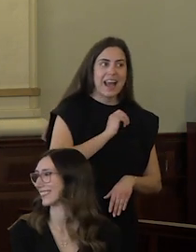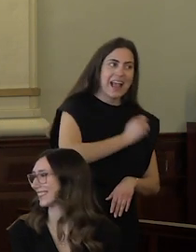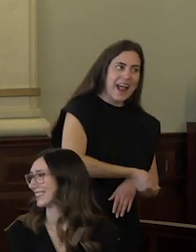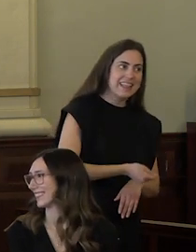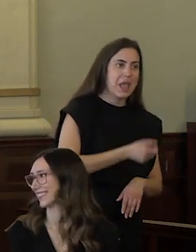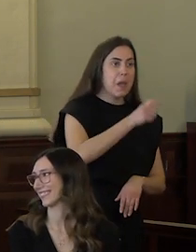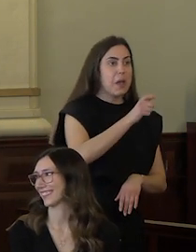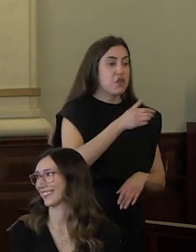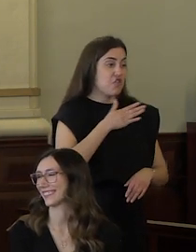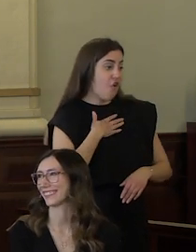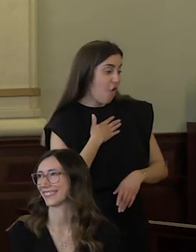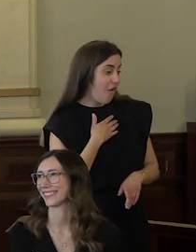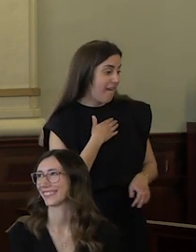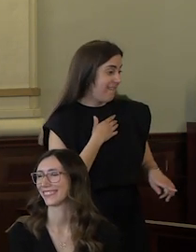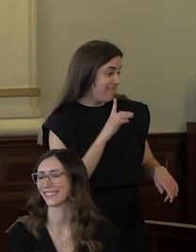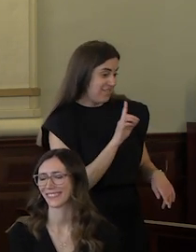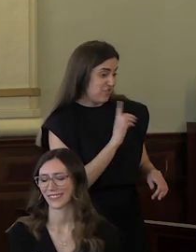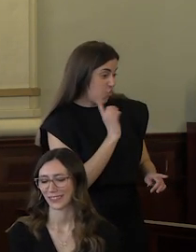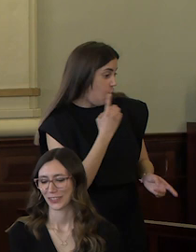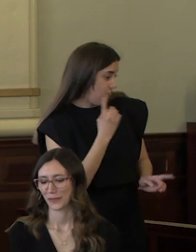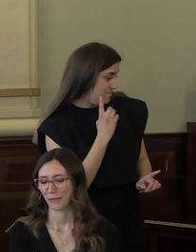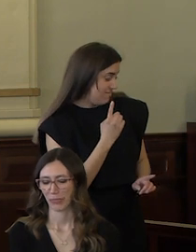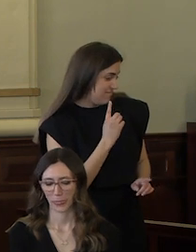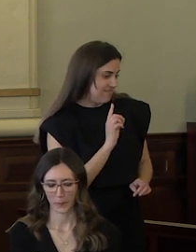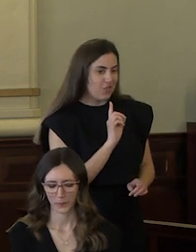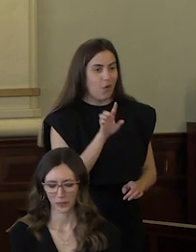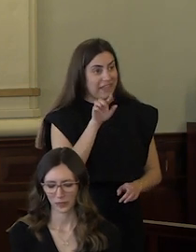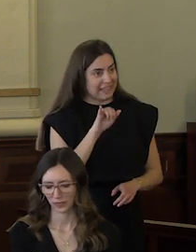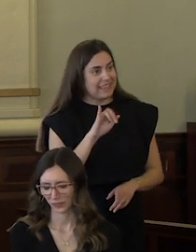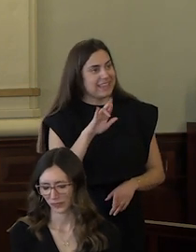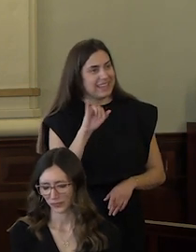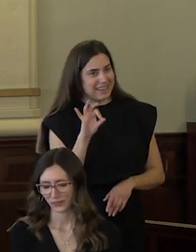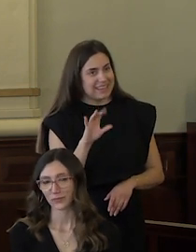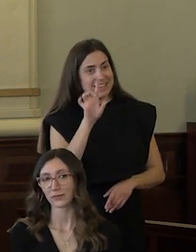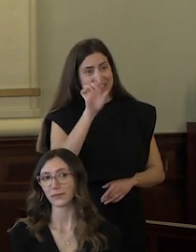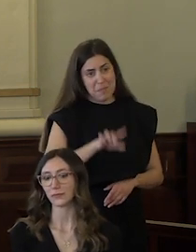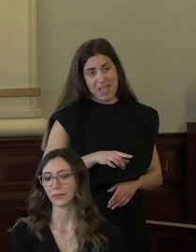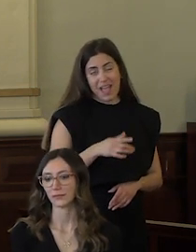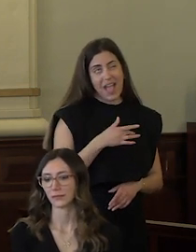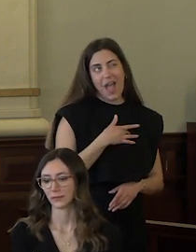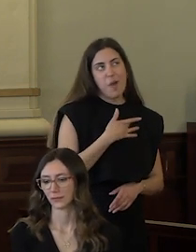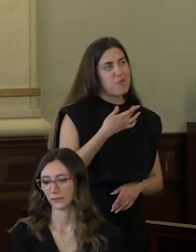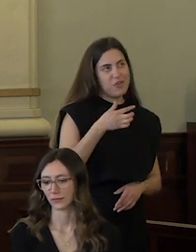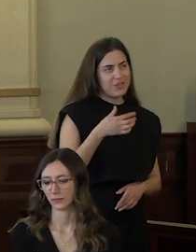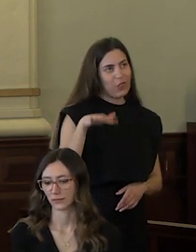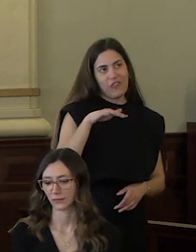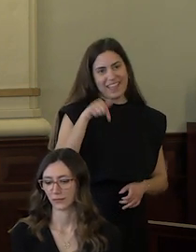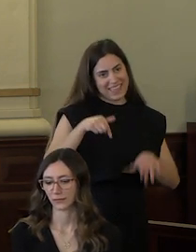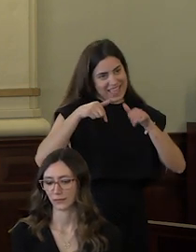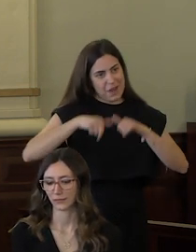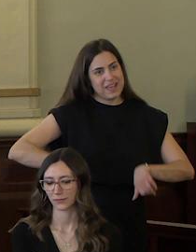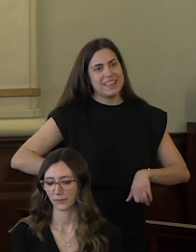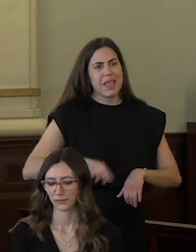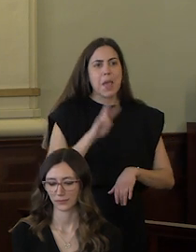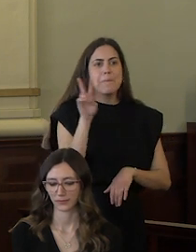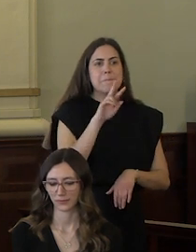un servidor o tal, sino es que Iris también tiene a su amor aquí en Albacete, creo que en Villamalea,